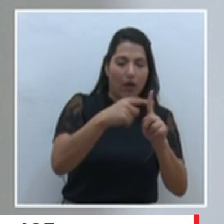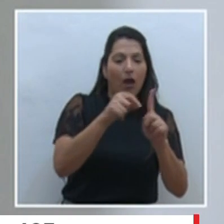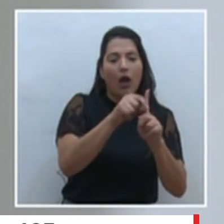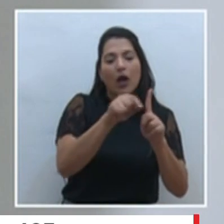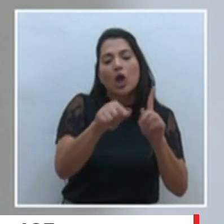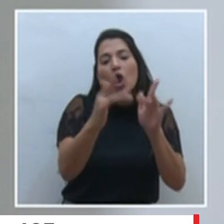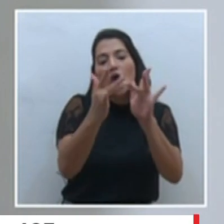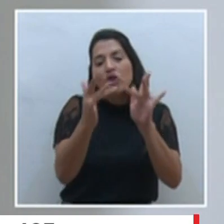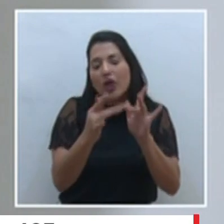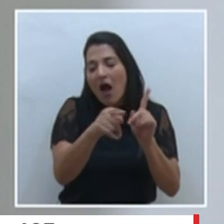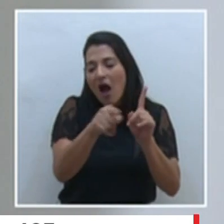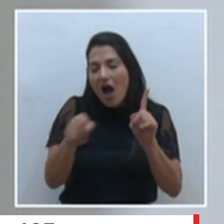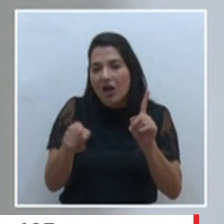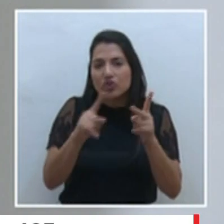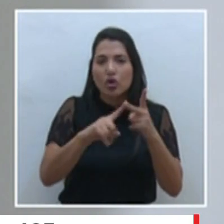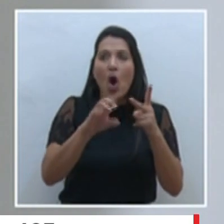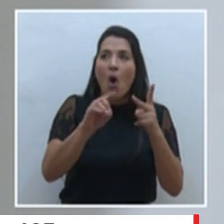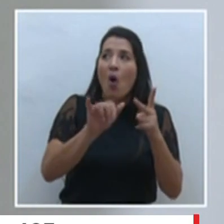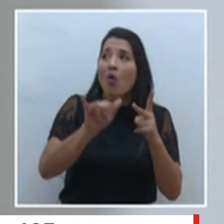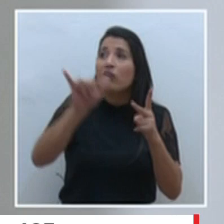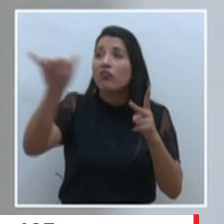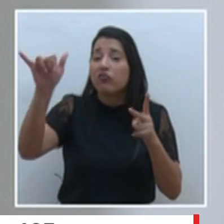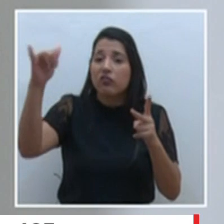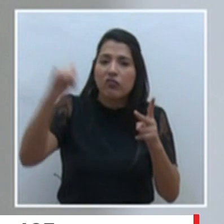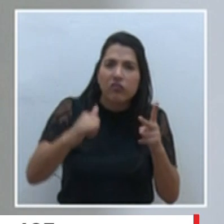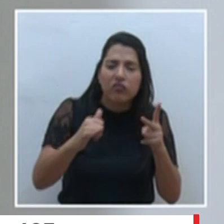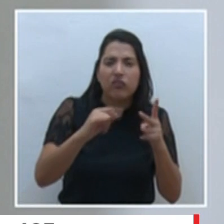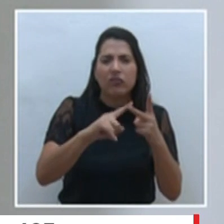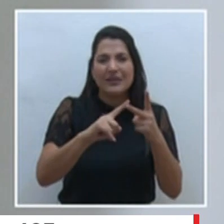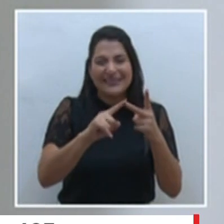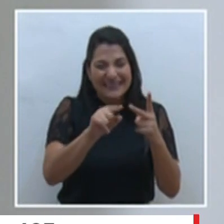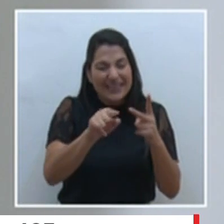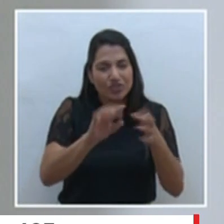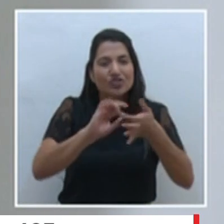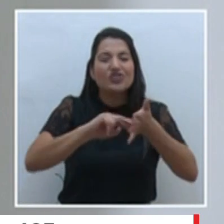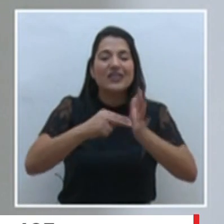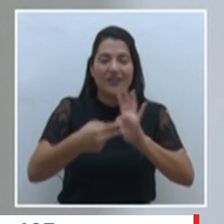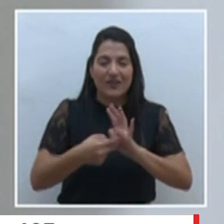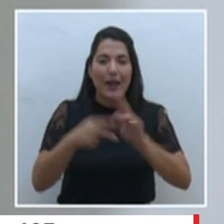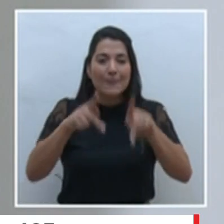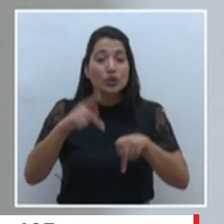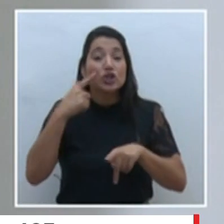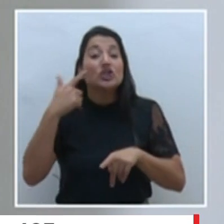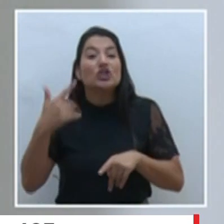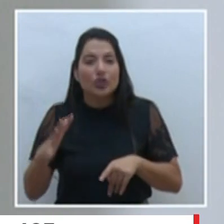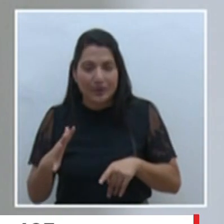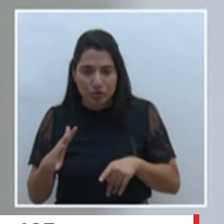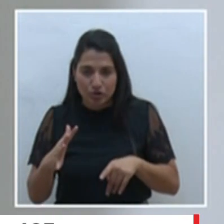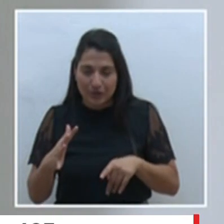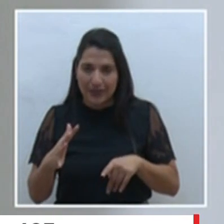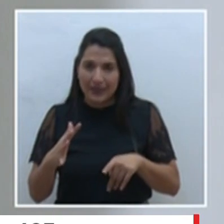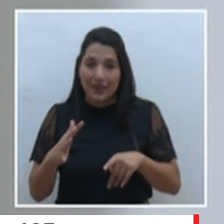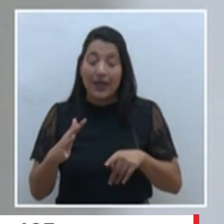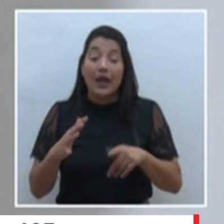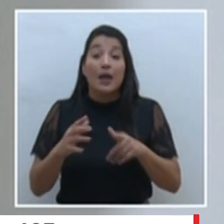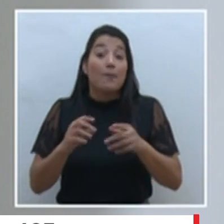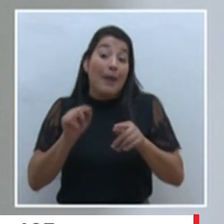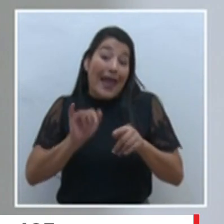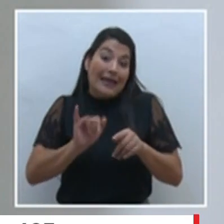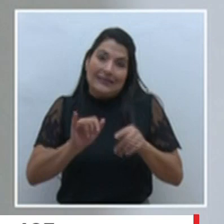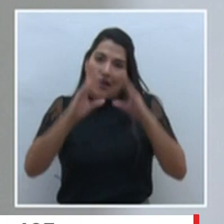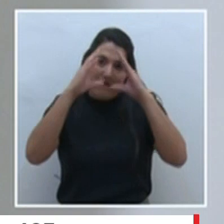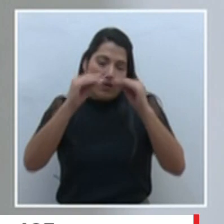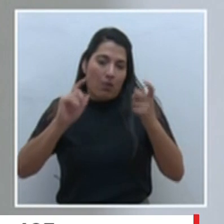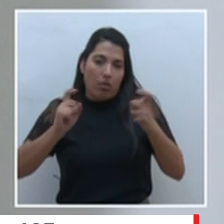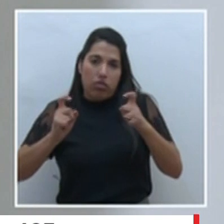algún viaje al exterior y que eventualmente tienen algún tipo de síntoma, es muy cambiante, varía constantemente, ahí pueden haber muchos cortes